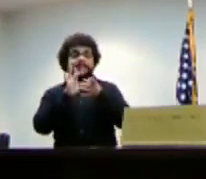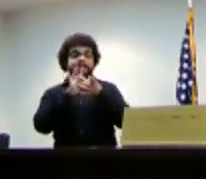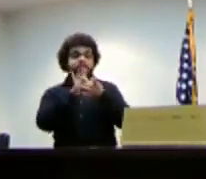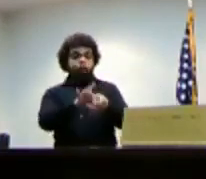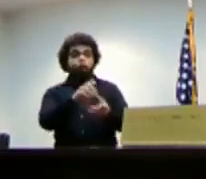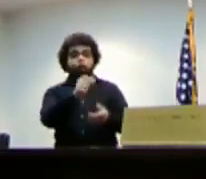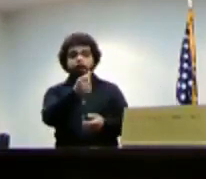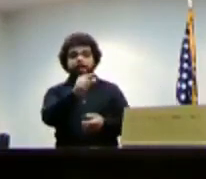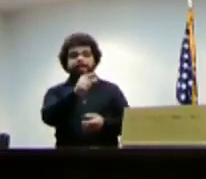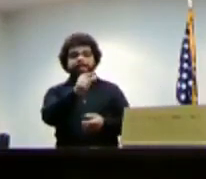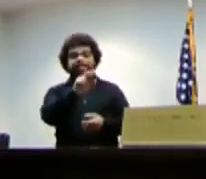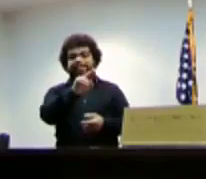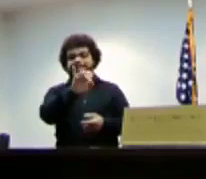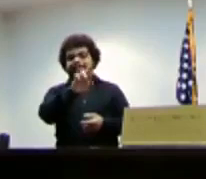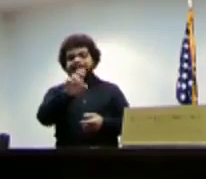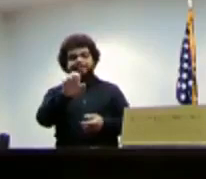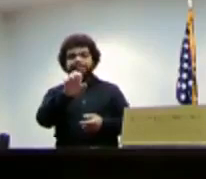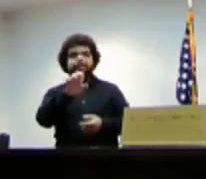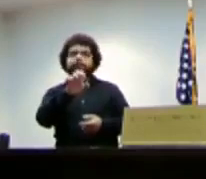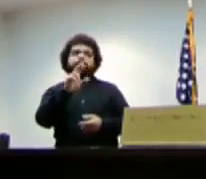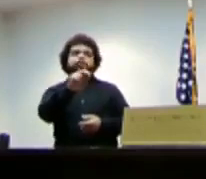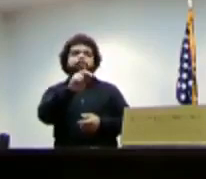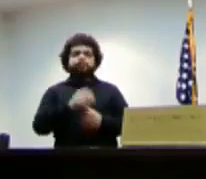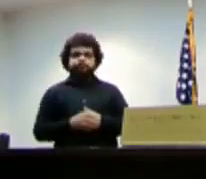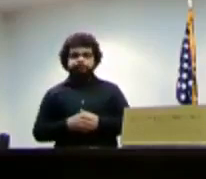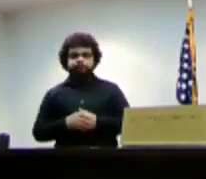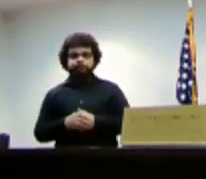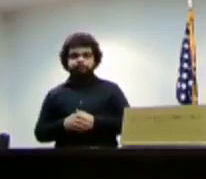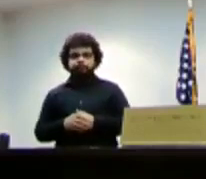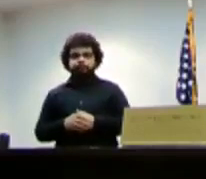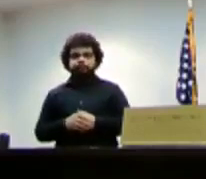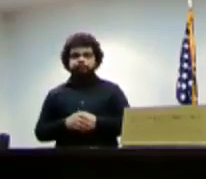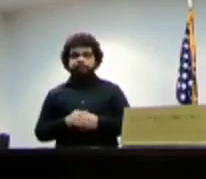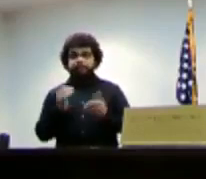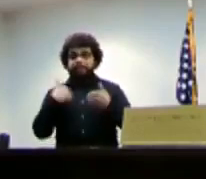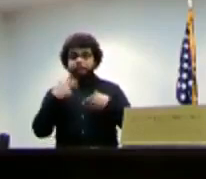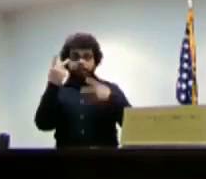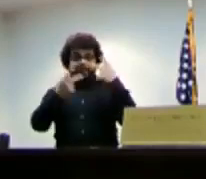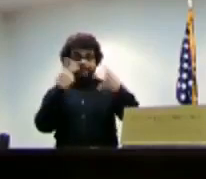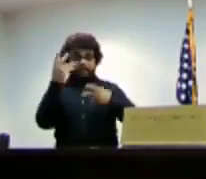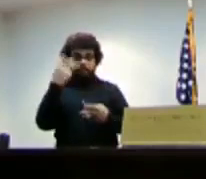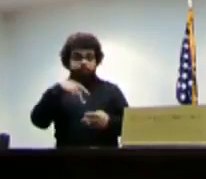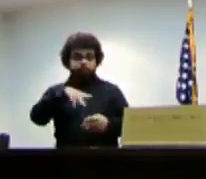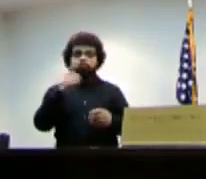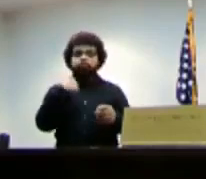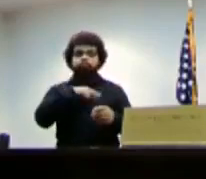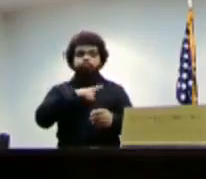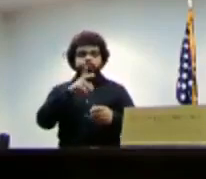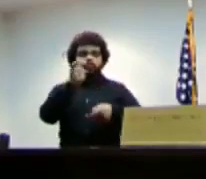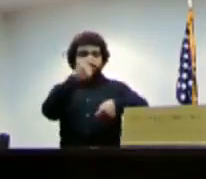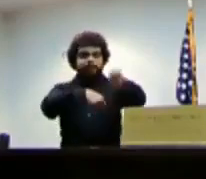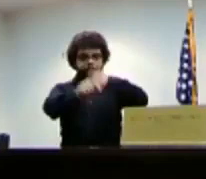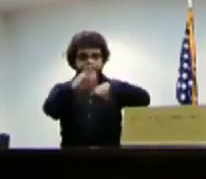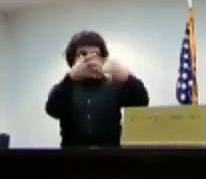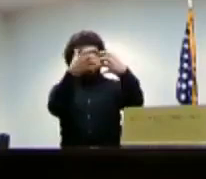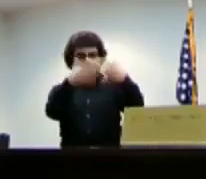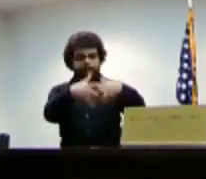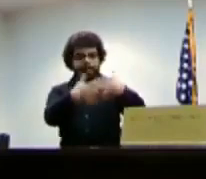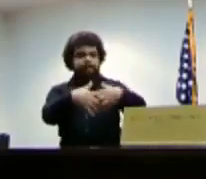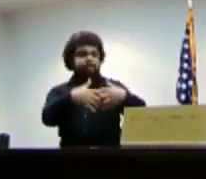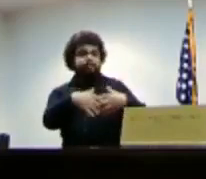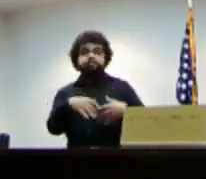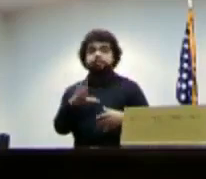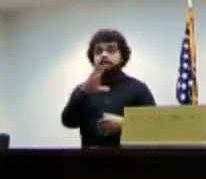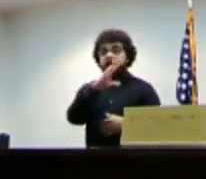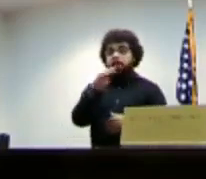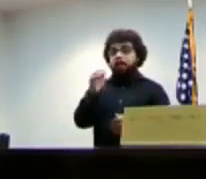no. Tuvimos una limitación inicial, colocamos en servicio la bomba de alimentación motorizada. ¿Y en el caso